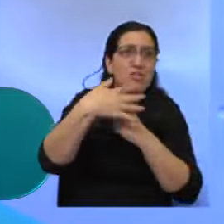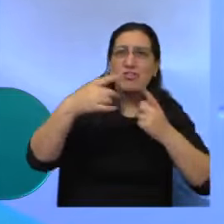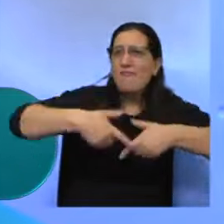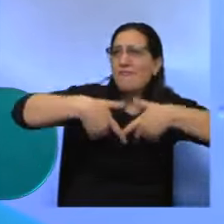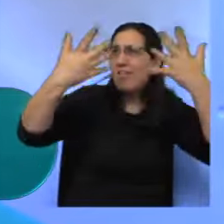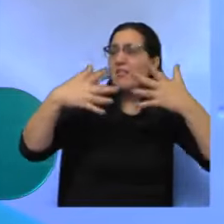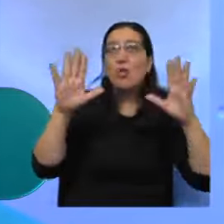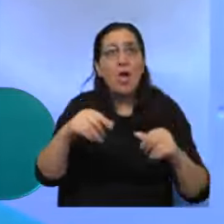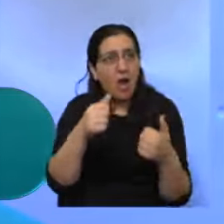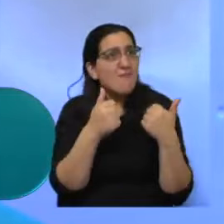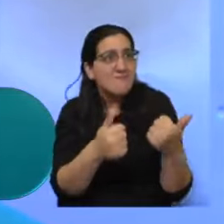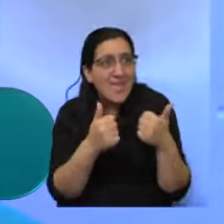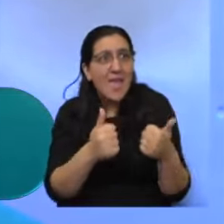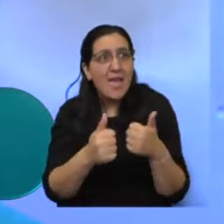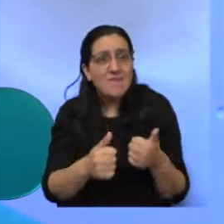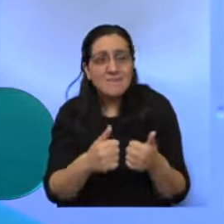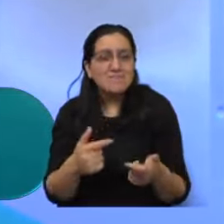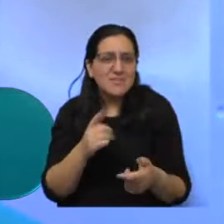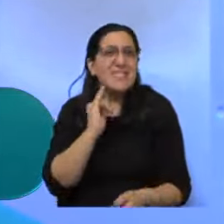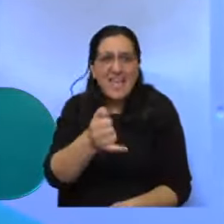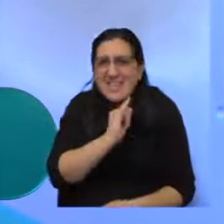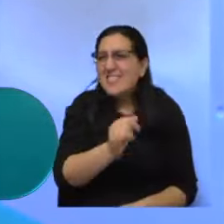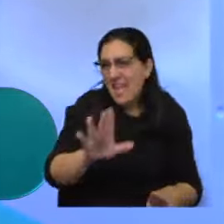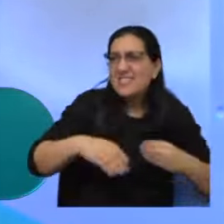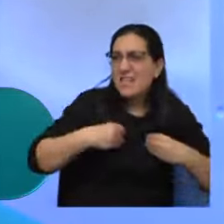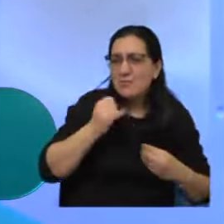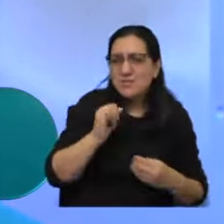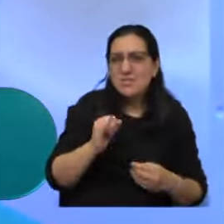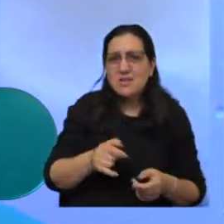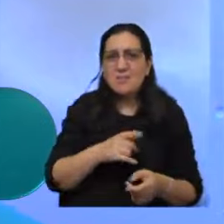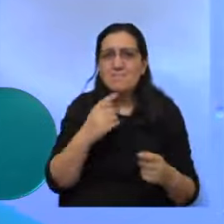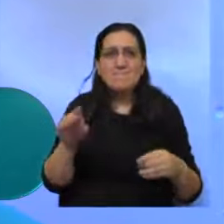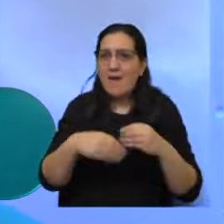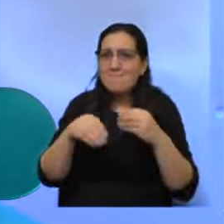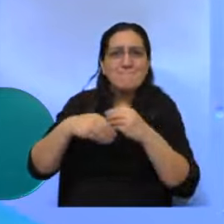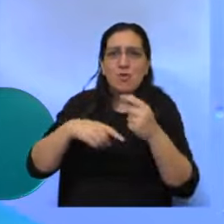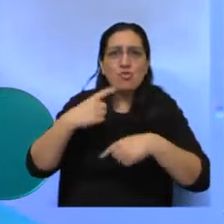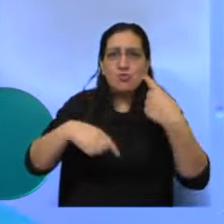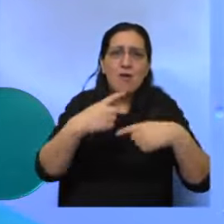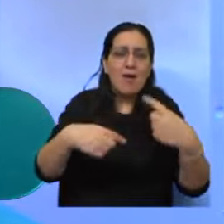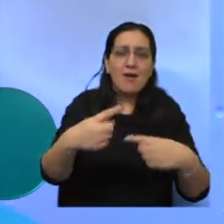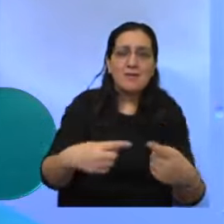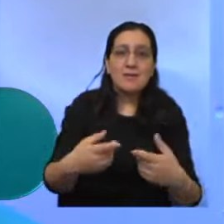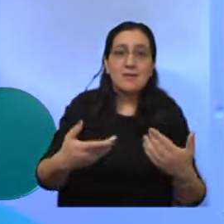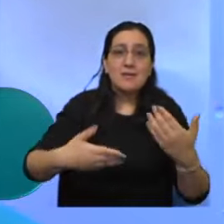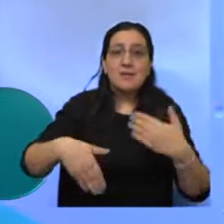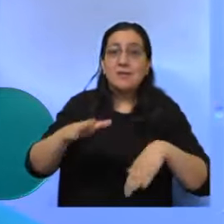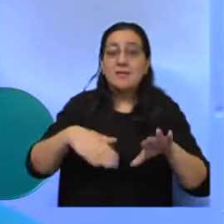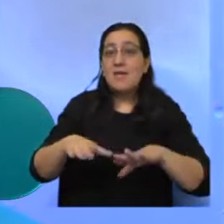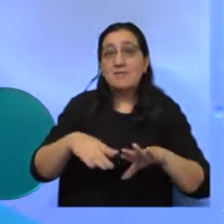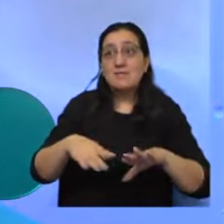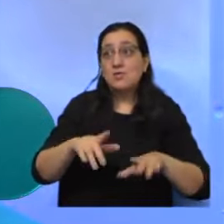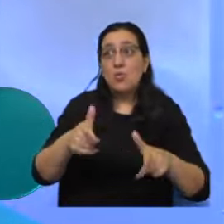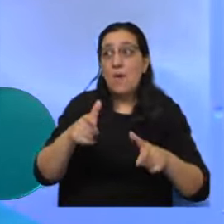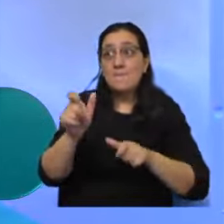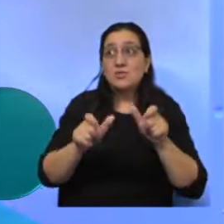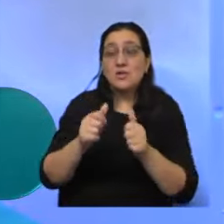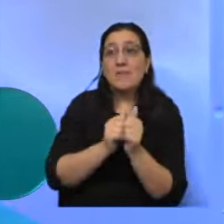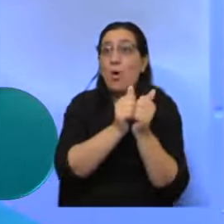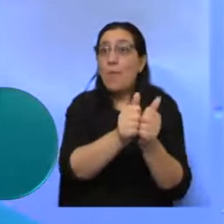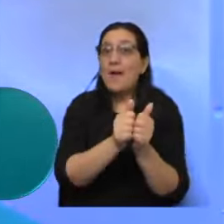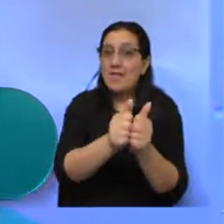y todo me parece buena idea. Sí, quiero hacer más cosas y quiero seguir. Y a veces no consigo gente que me acompañe, pero cuando consigo gente